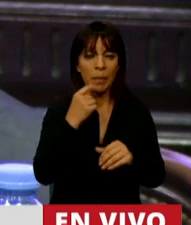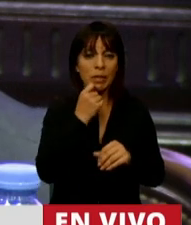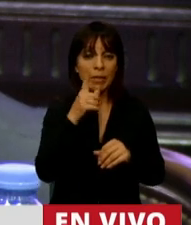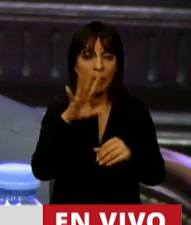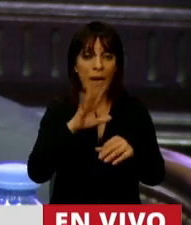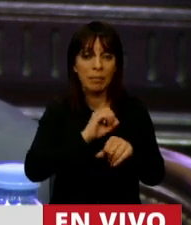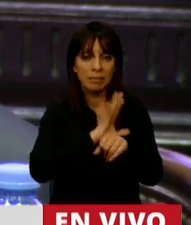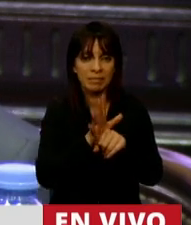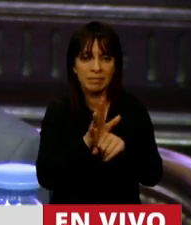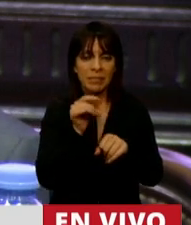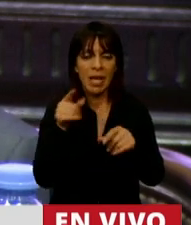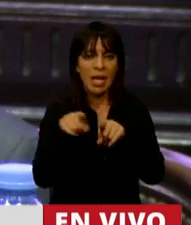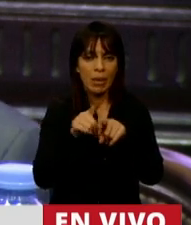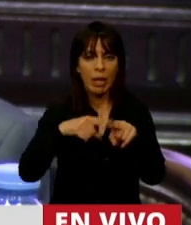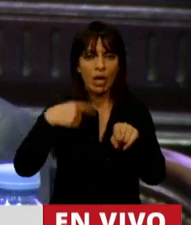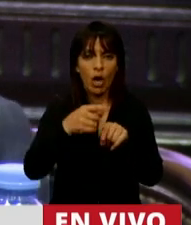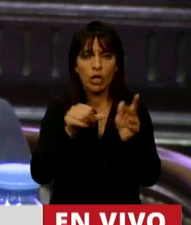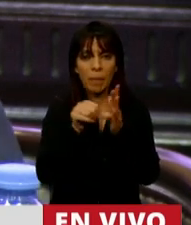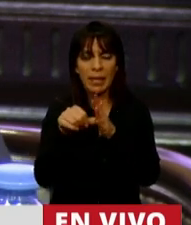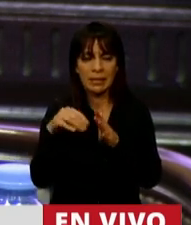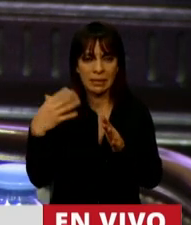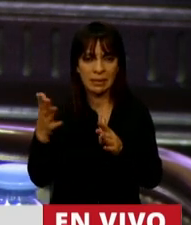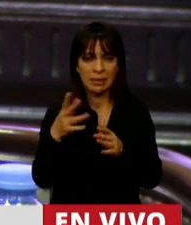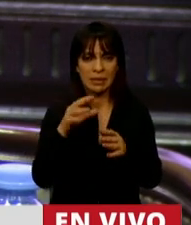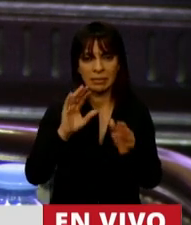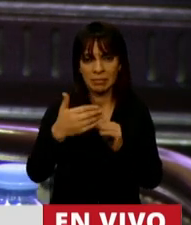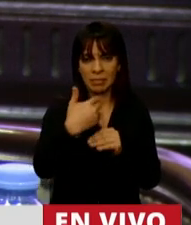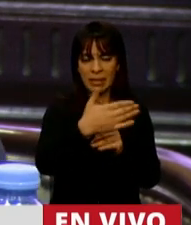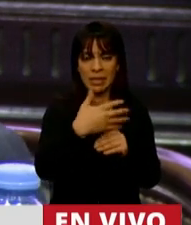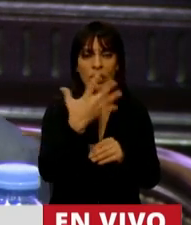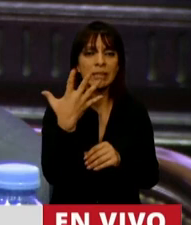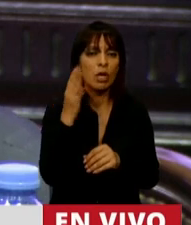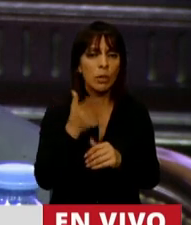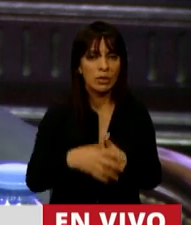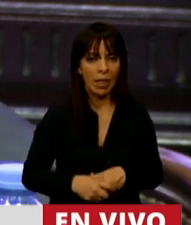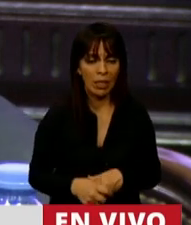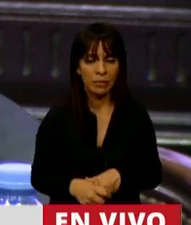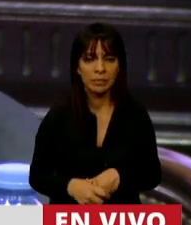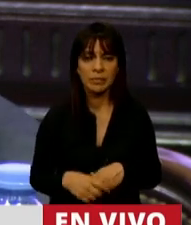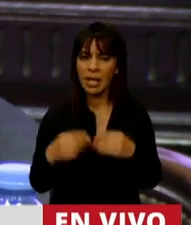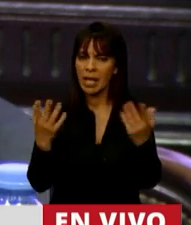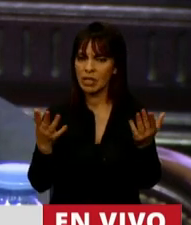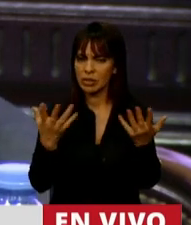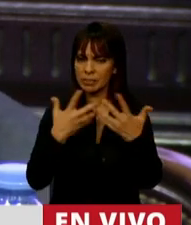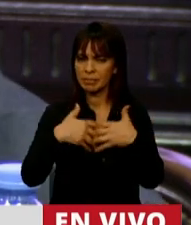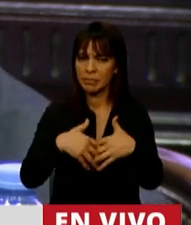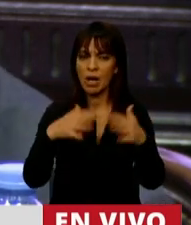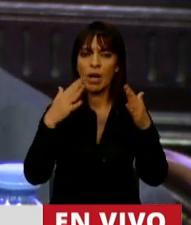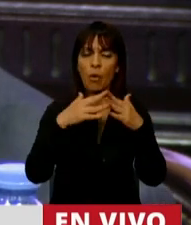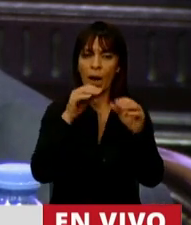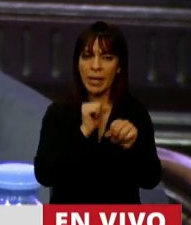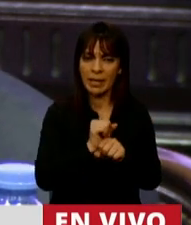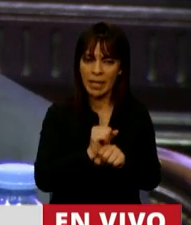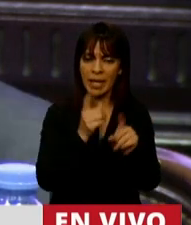caída hubiese sido similar en los países limítrofes, que fue del 5% solamente. Quiere decir que el problema fue la cuarentena y cómo